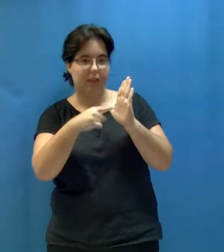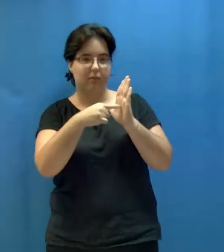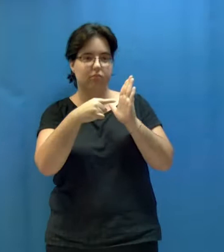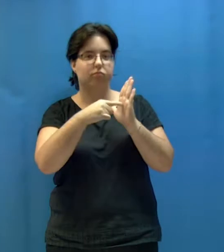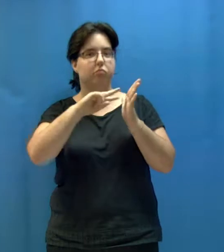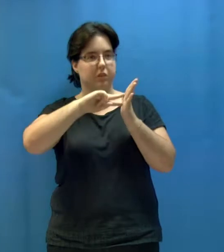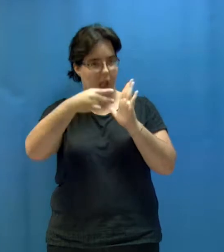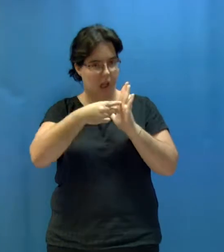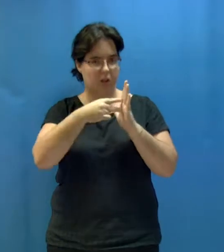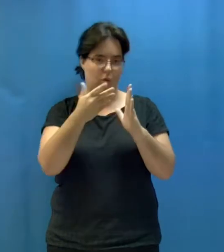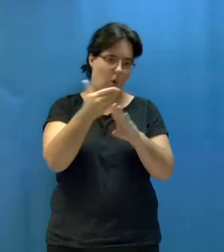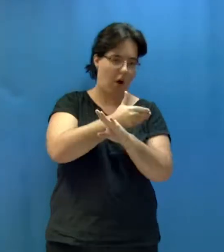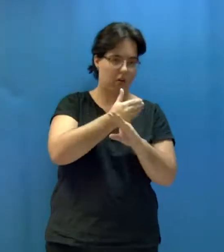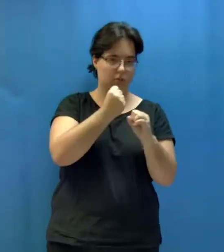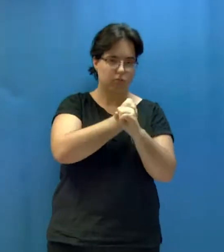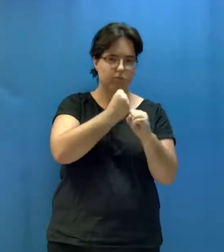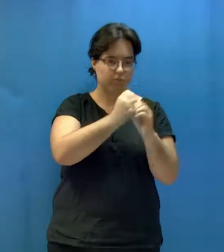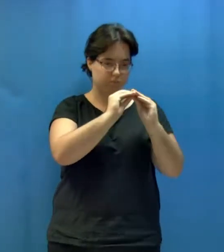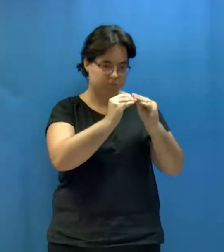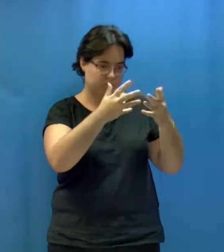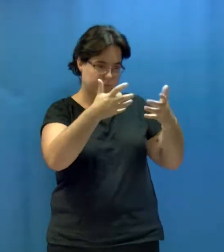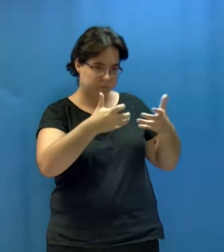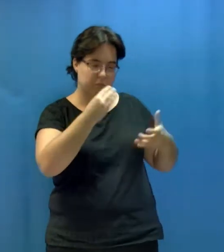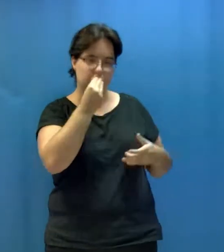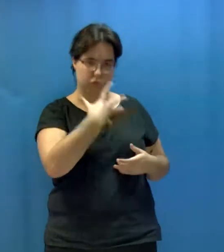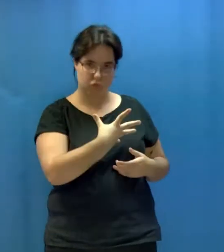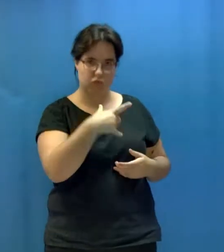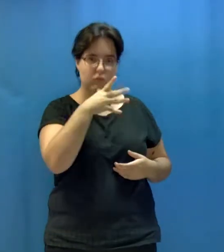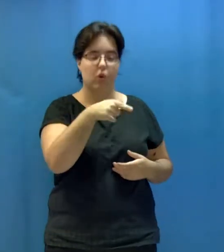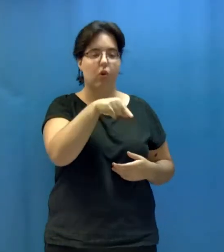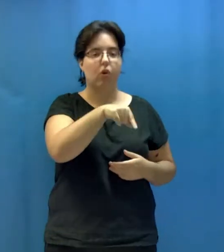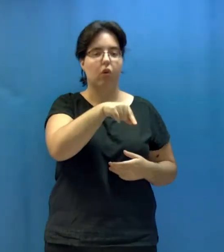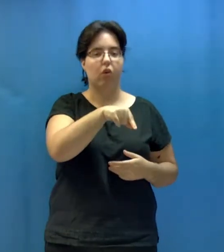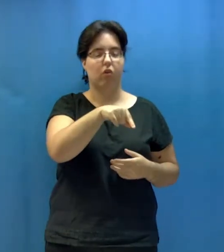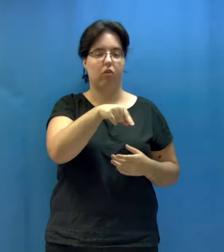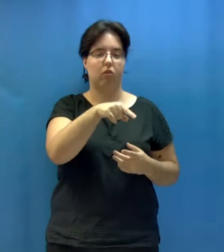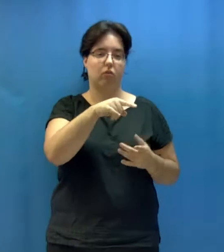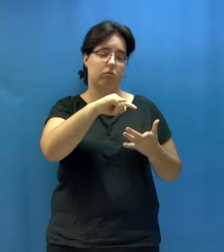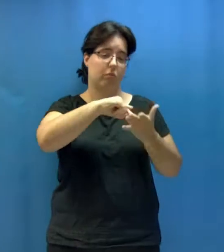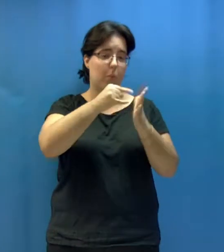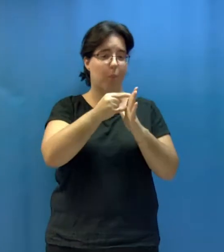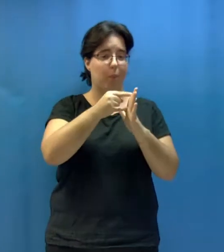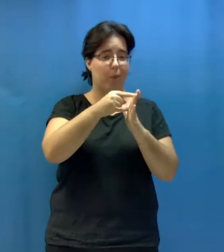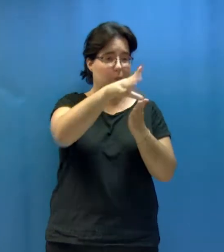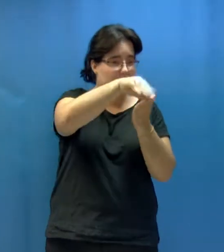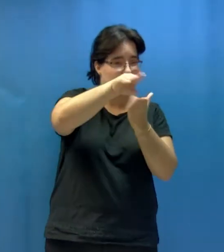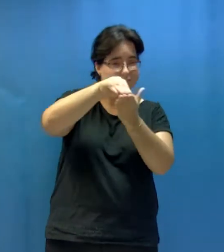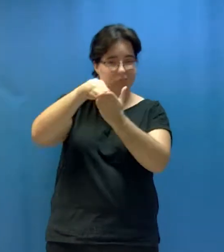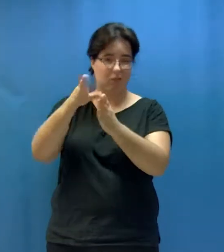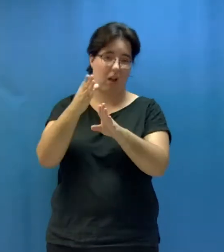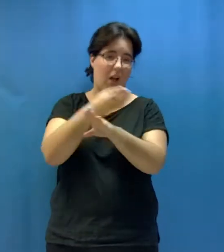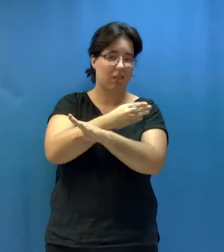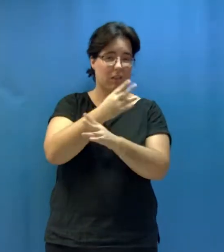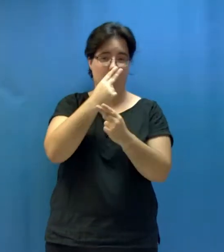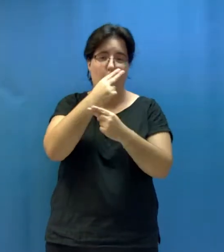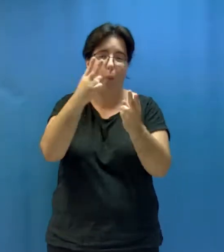bien trabajada por parte de los funcionarios de la Casa, que han cogido las propuestas que en esa consulta pública se han realizado, pero también